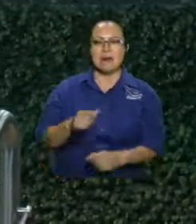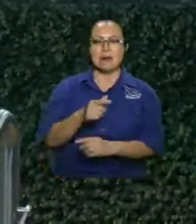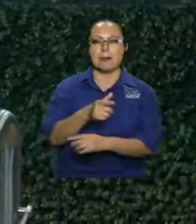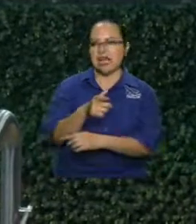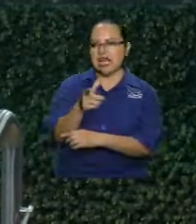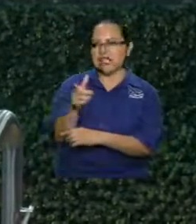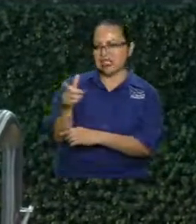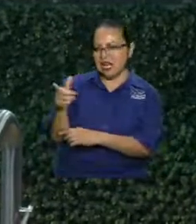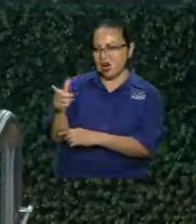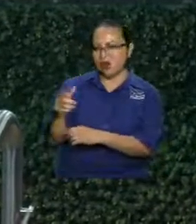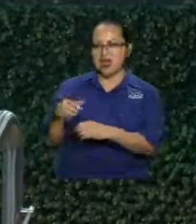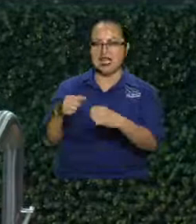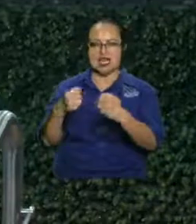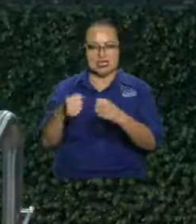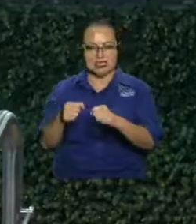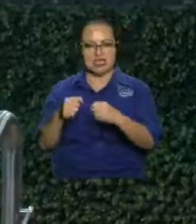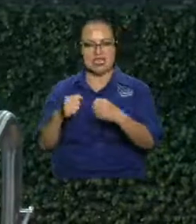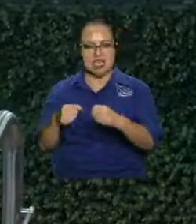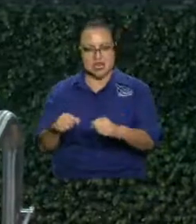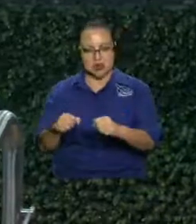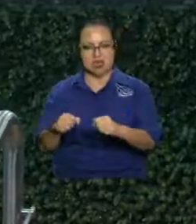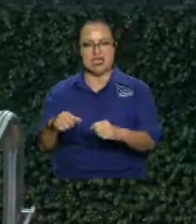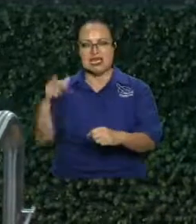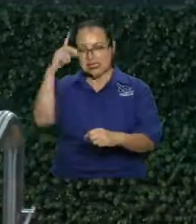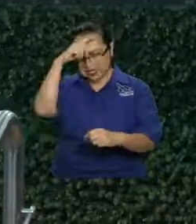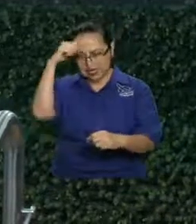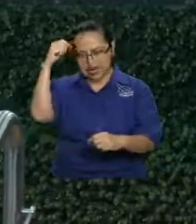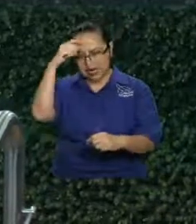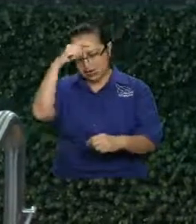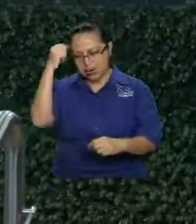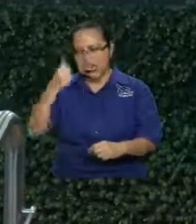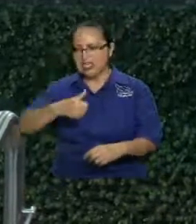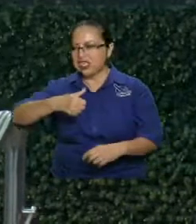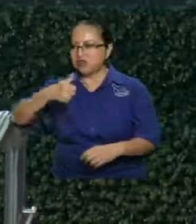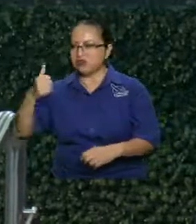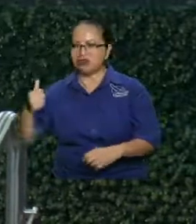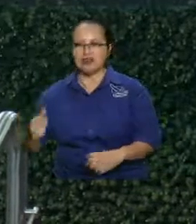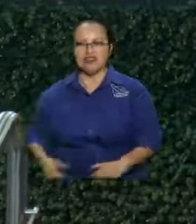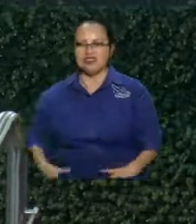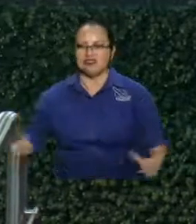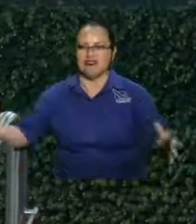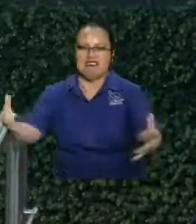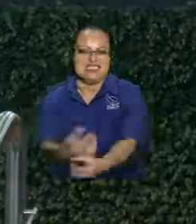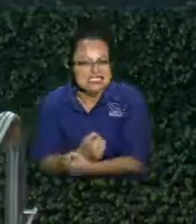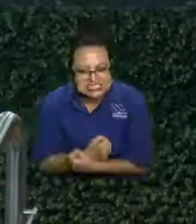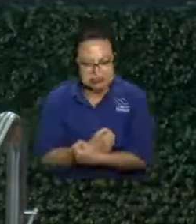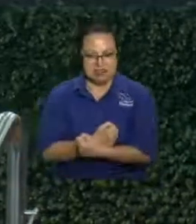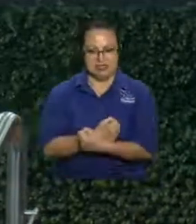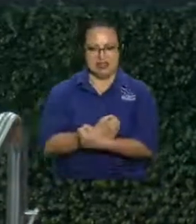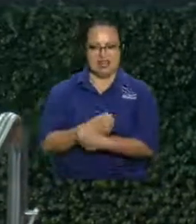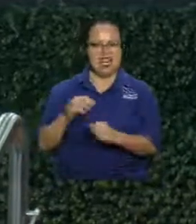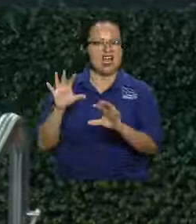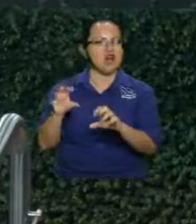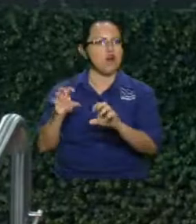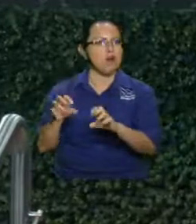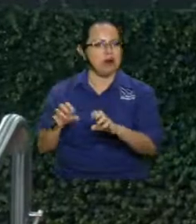O sea, cazó, el otro cazó, fabricó, hizo lo que tenía que hacer, y el otro es carroñero, solo agarra,